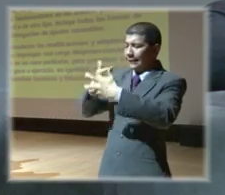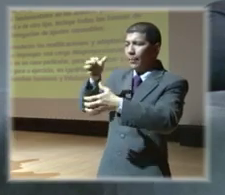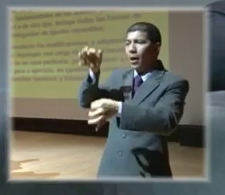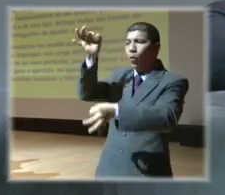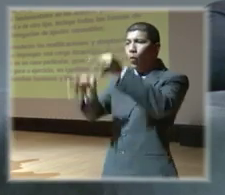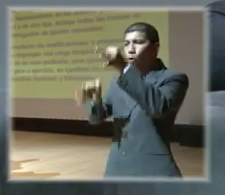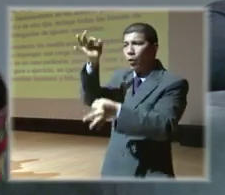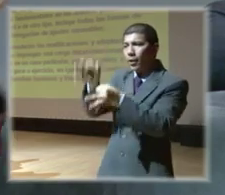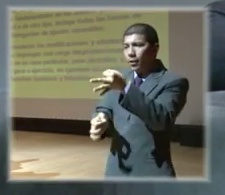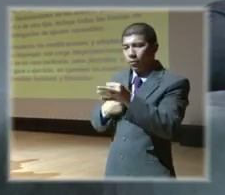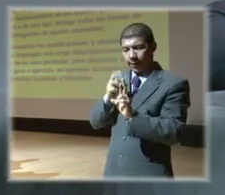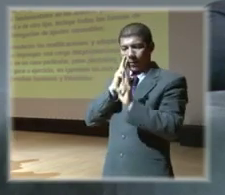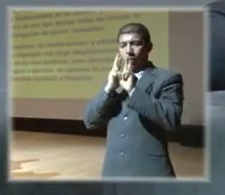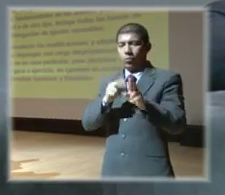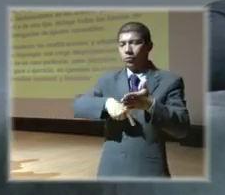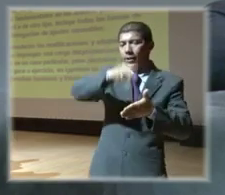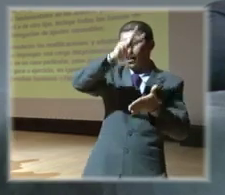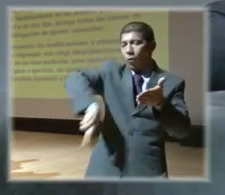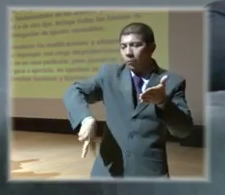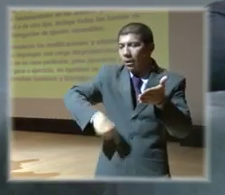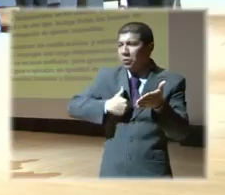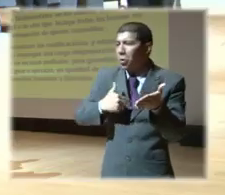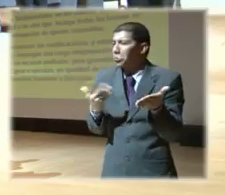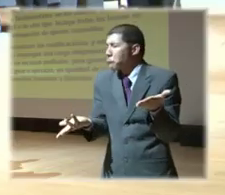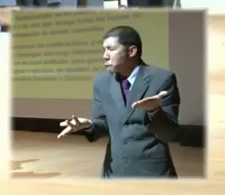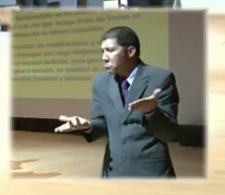reconozca ese mandato? Patricia.